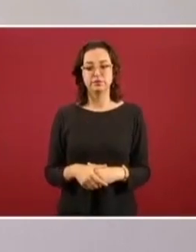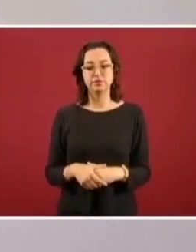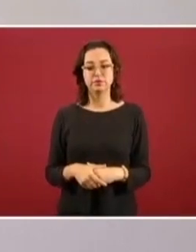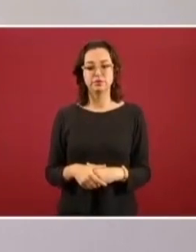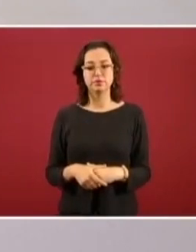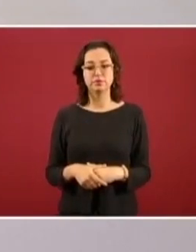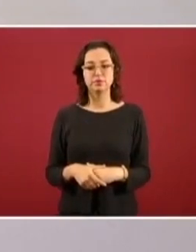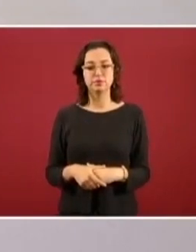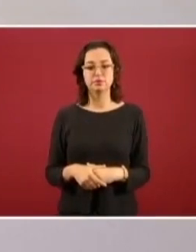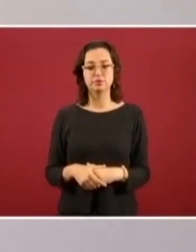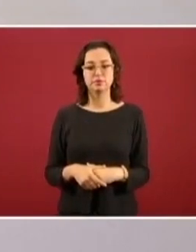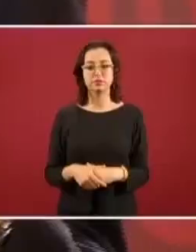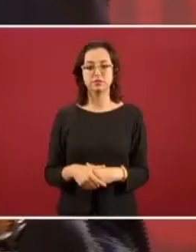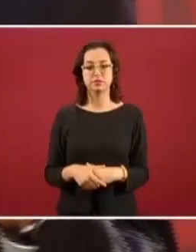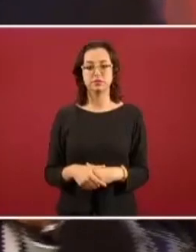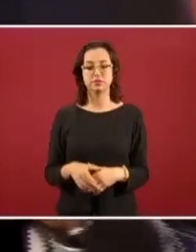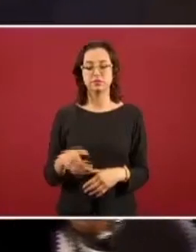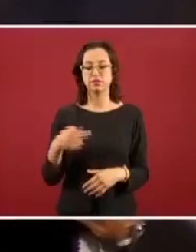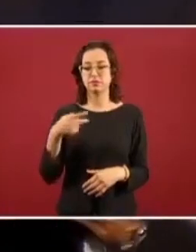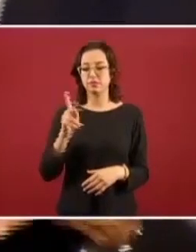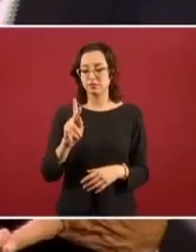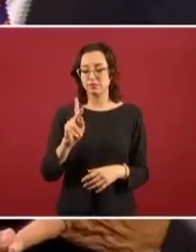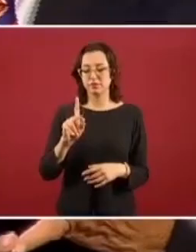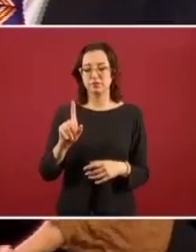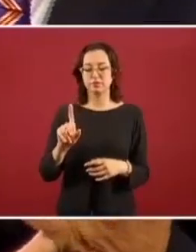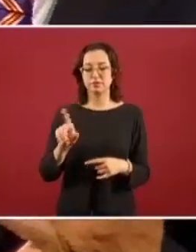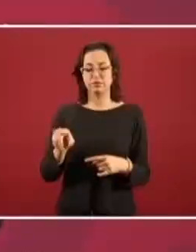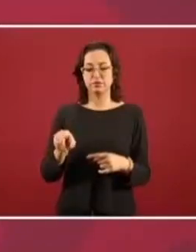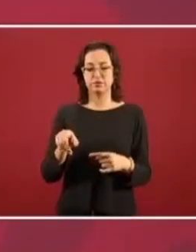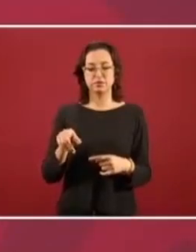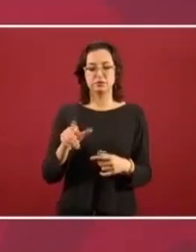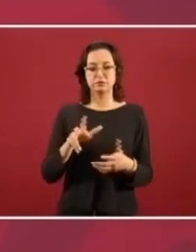situación ni que tenga que ver con la